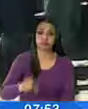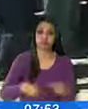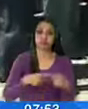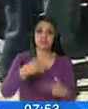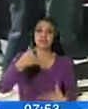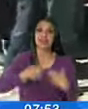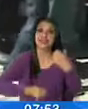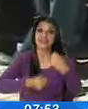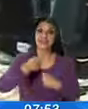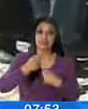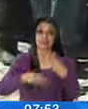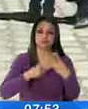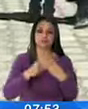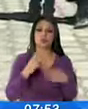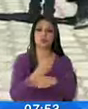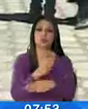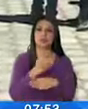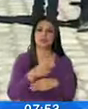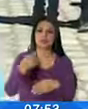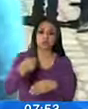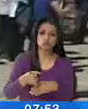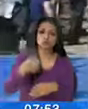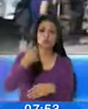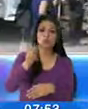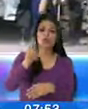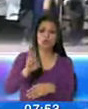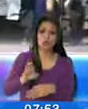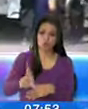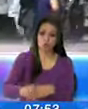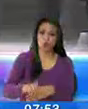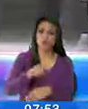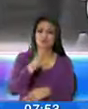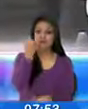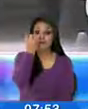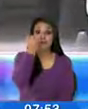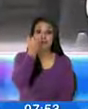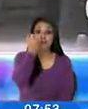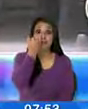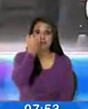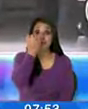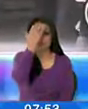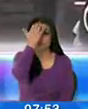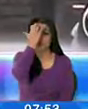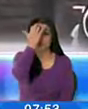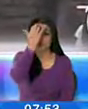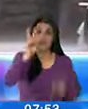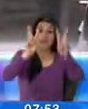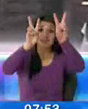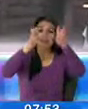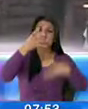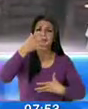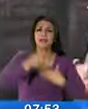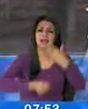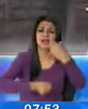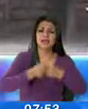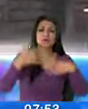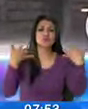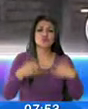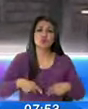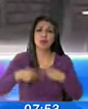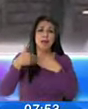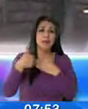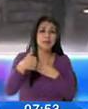leche, la utilización del suero es lo que les preocupa a los indígenas. Especialmente el tema de la leche, prácticamente eso ha sido el sustento de nuestras